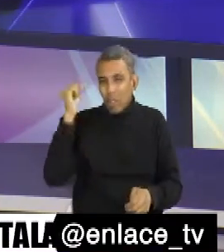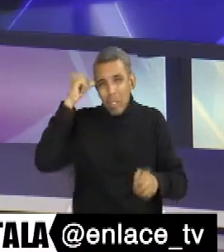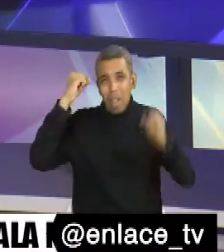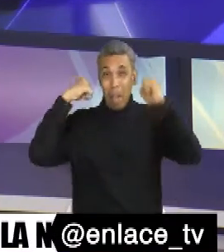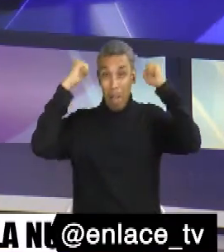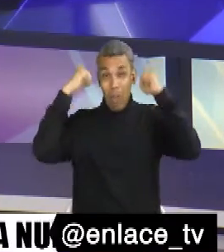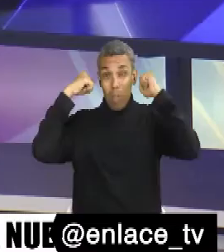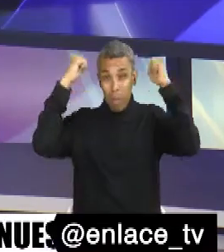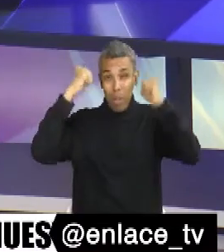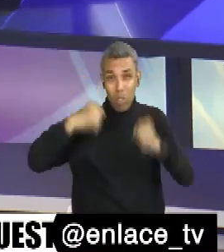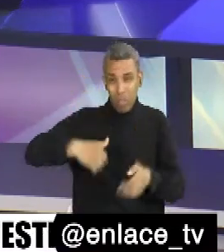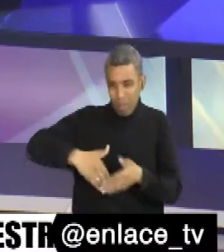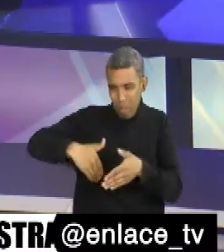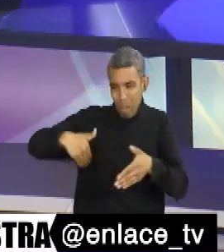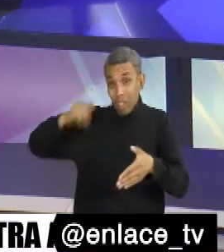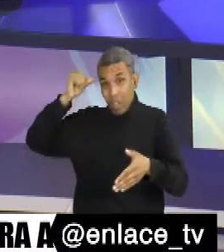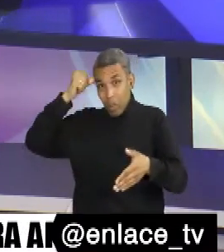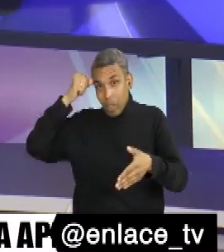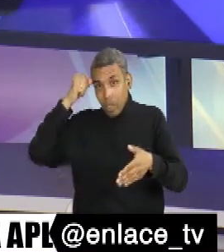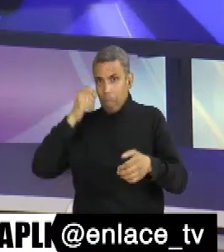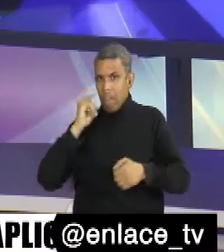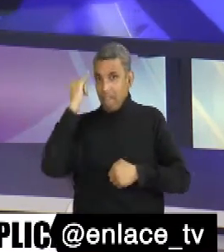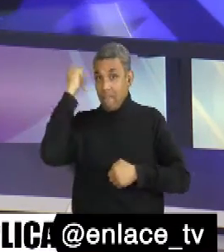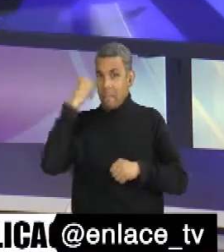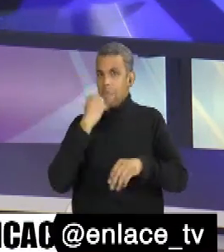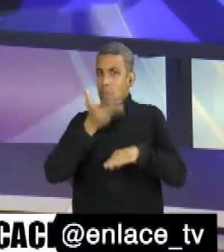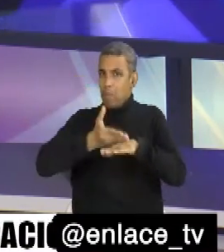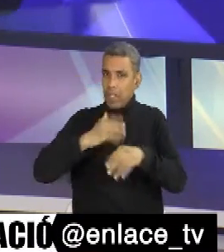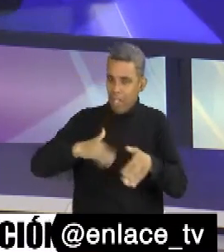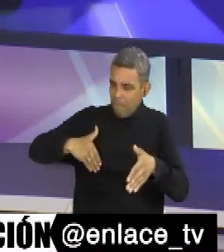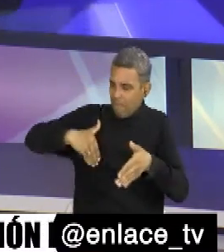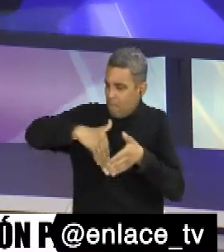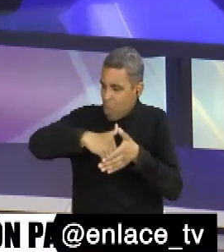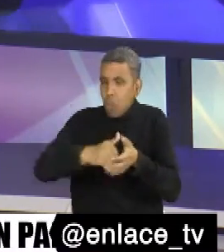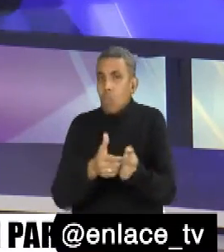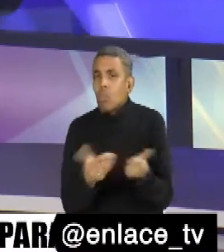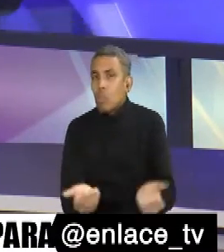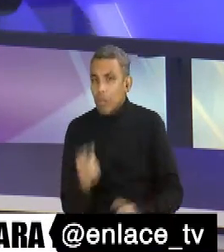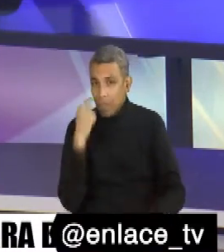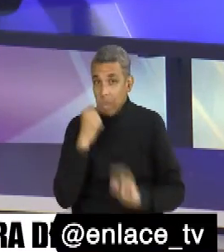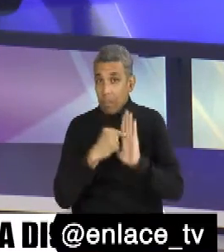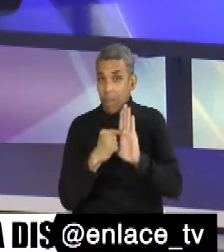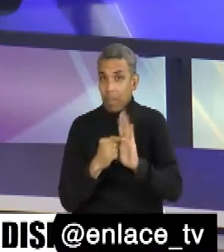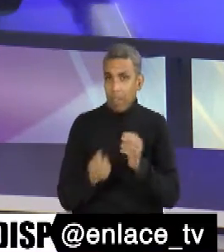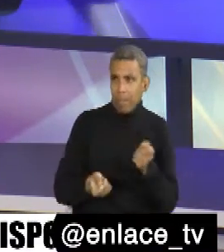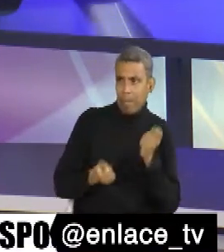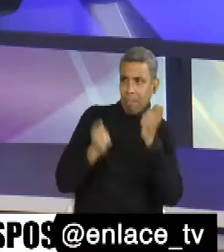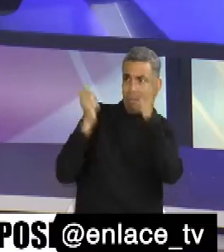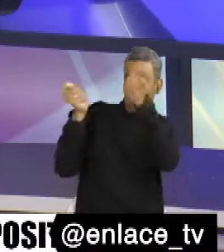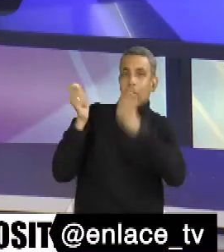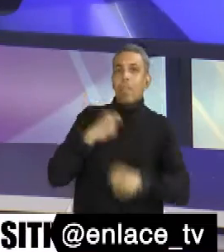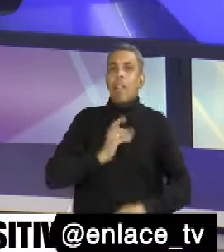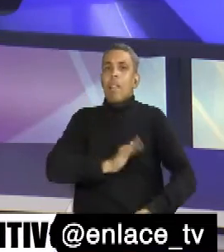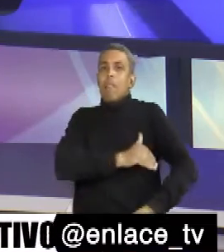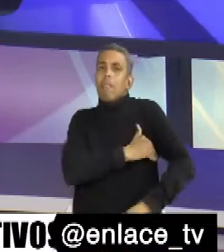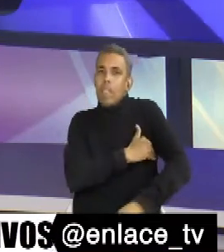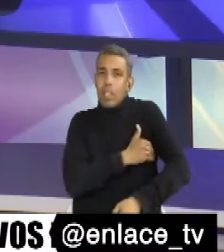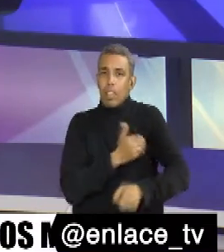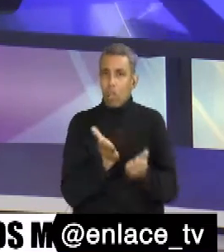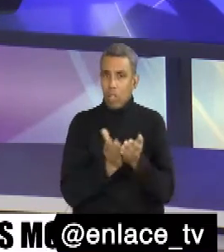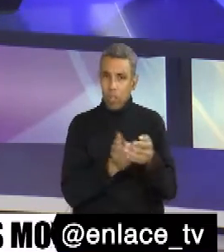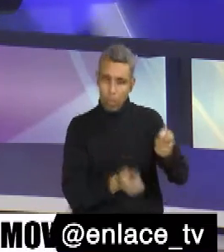19 para estudiantes calendario escolar por paro de FECODE. Se espera que el Ministerio de Educación apruebe o modifique la